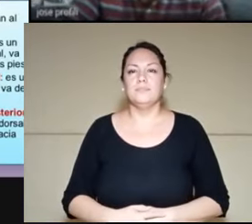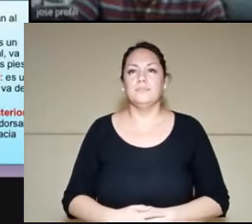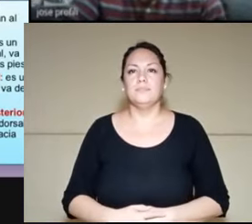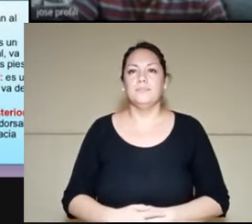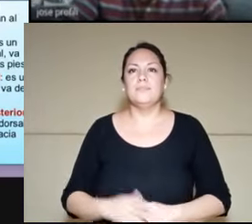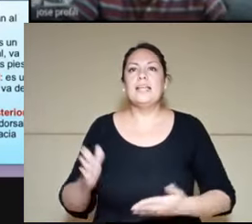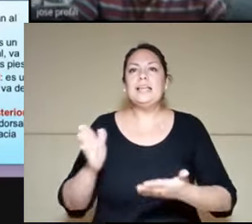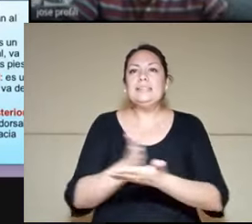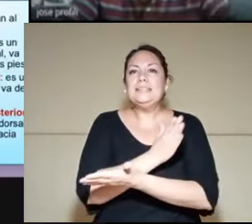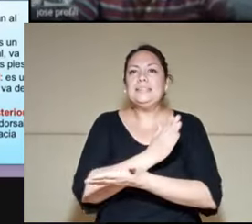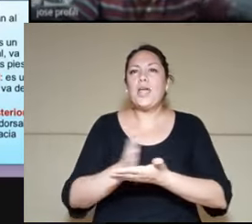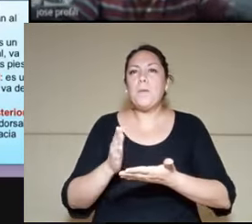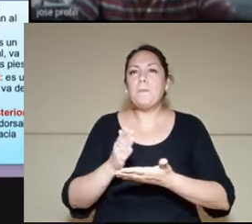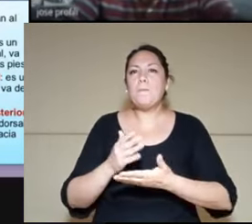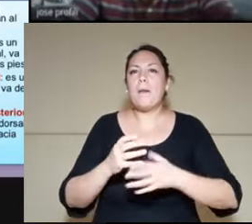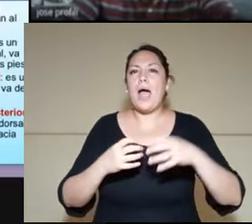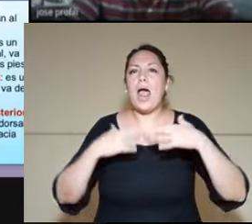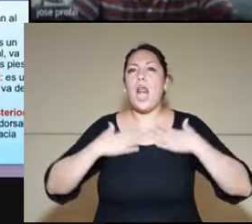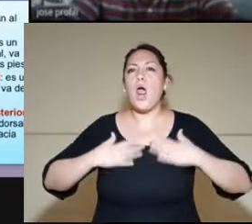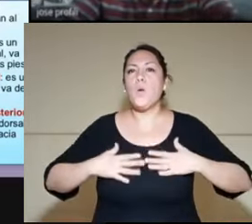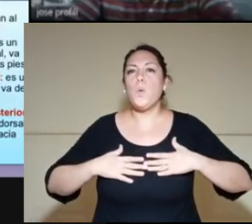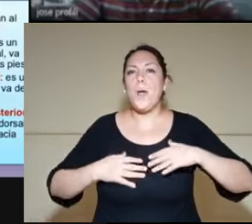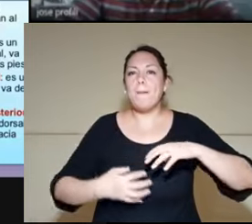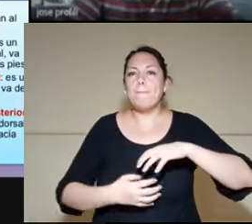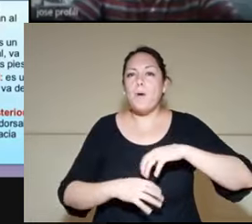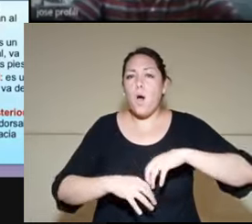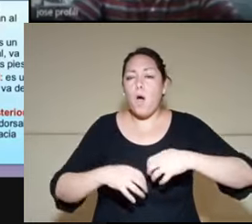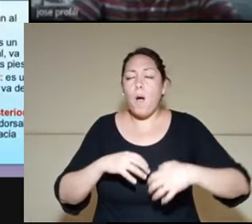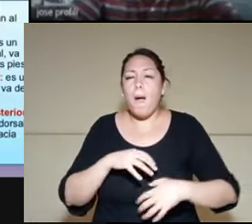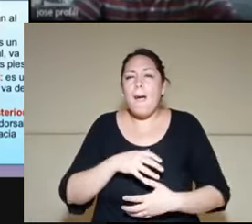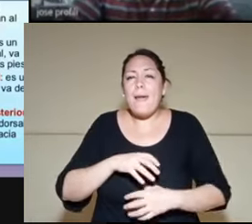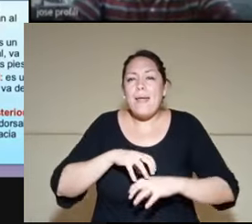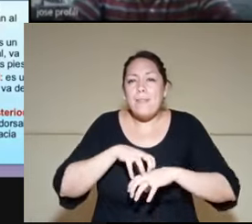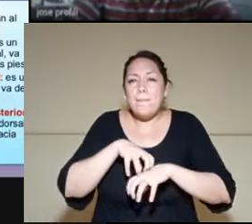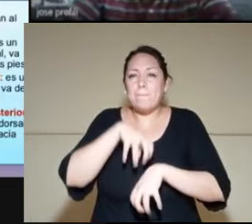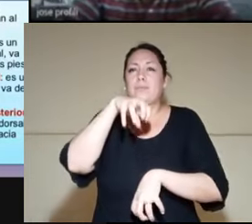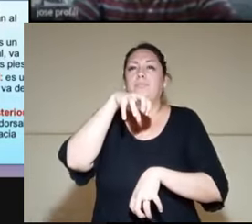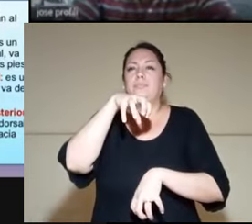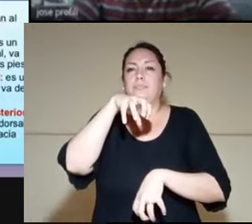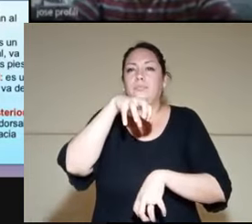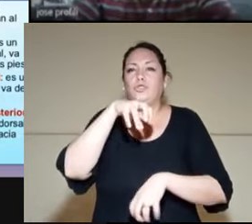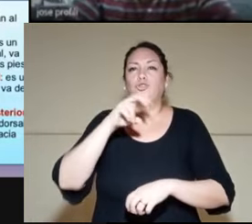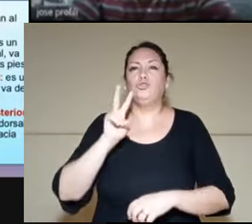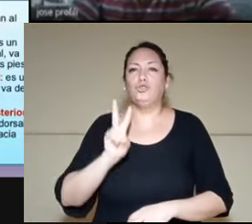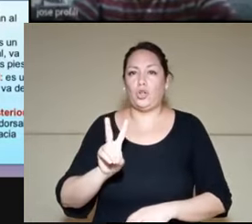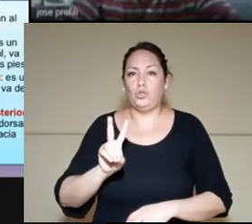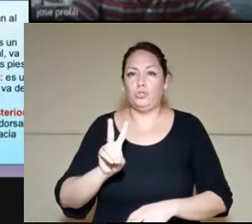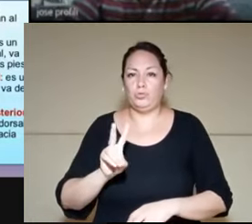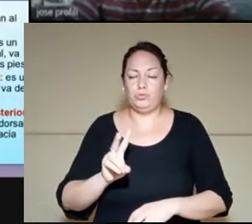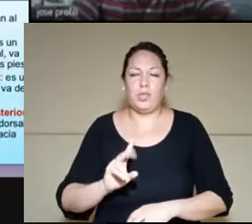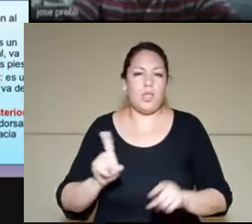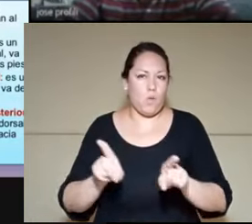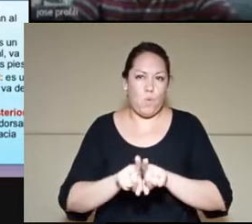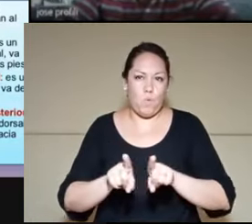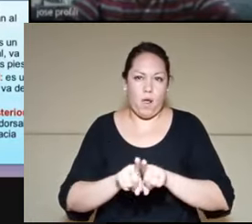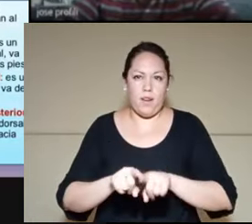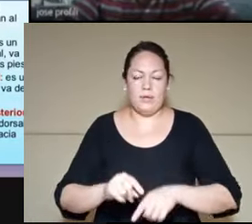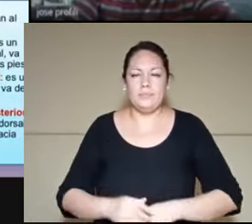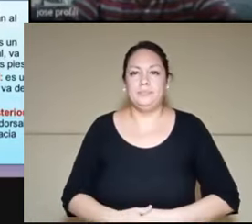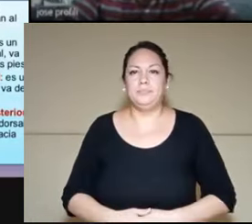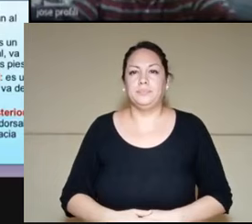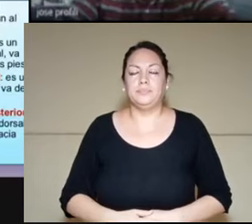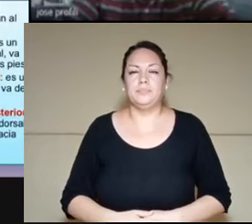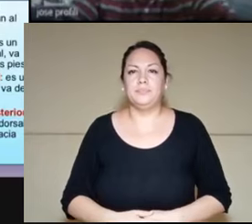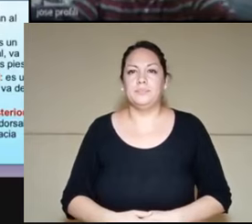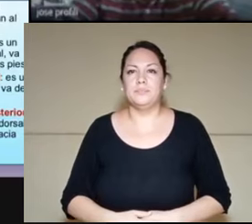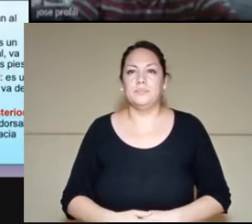laterolateral, va de un lado al otro, ¿sí? Entonces de esa manera me va a dividir, que también yo